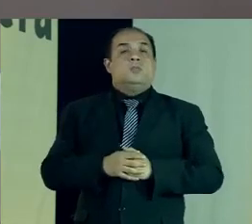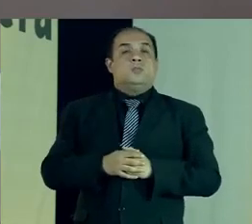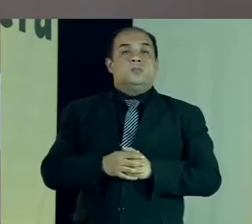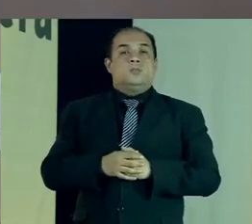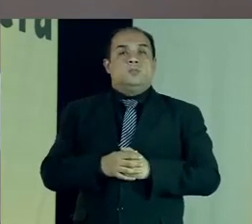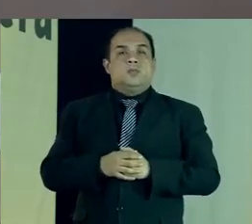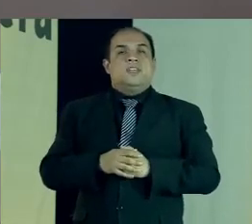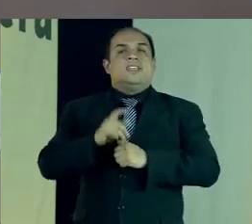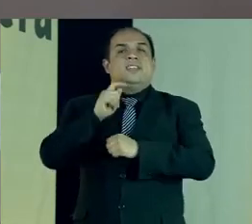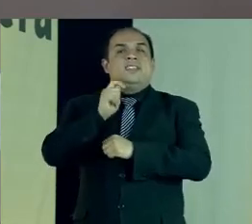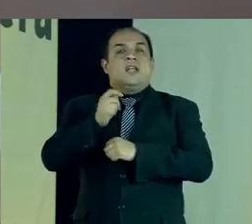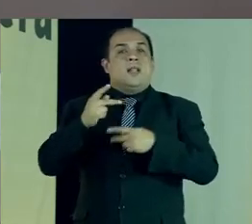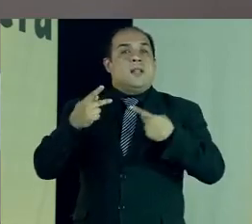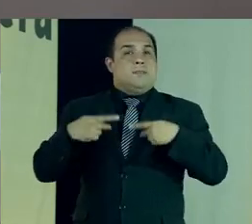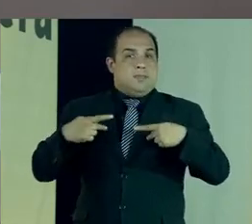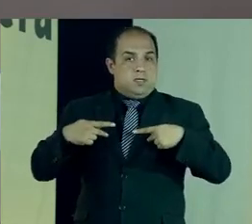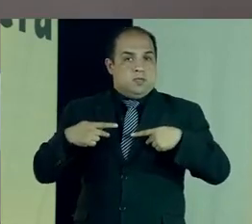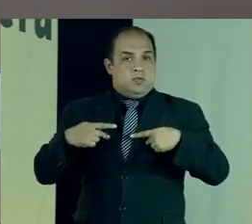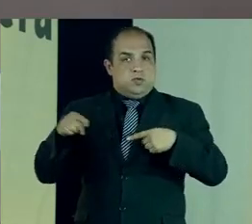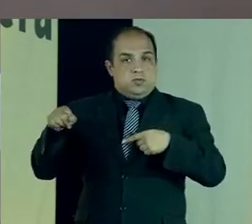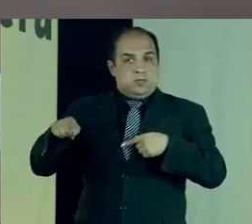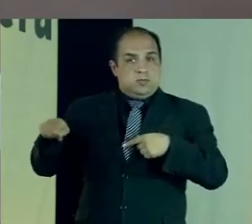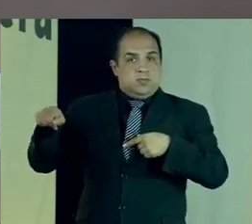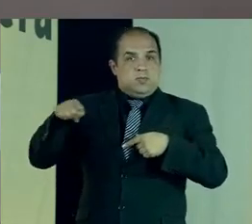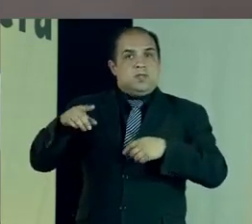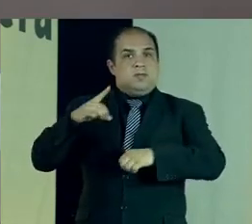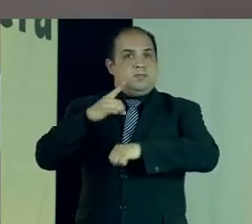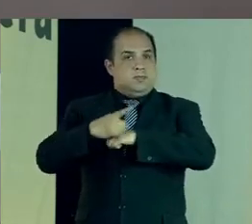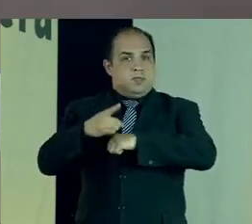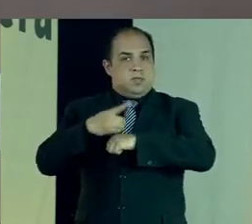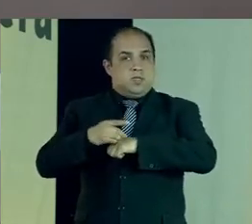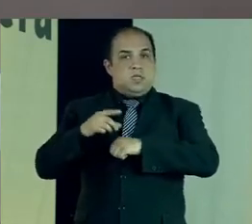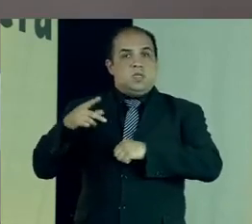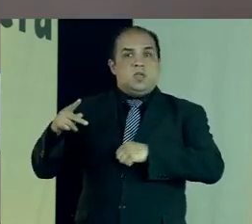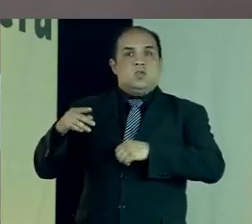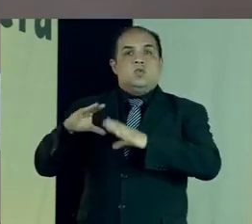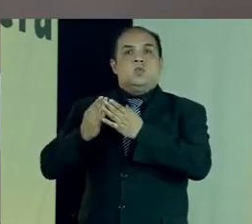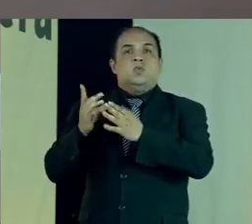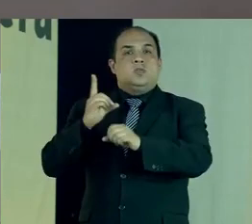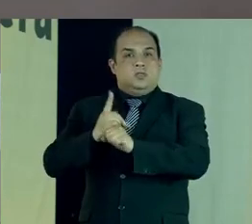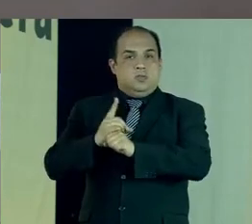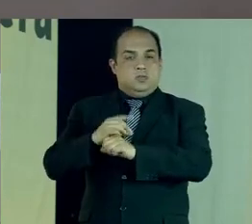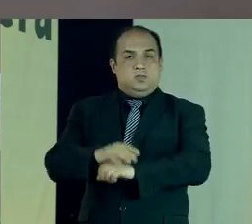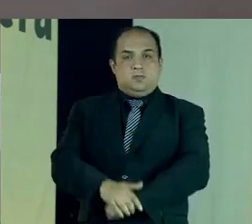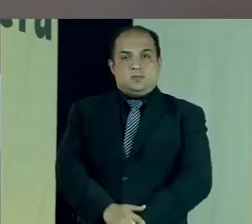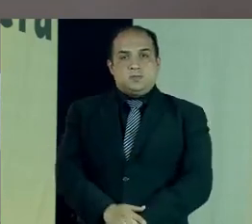significaba para las personas afectadas y sus comunidades